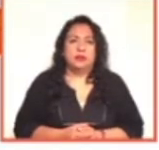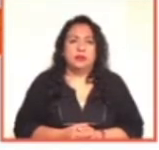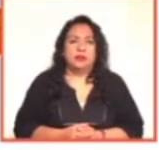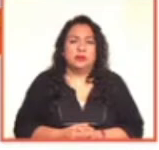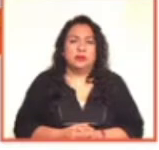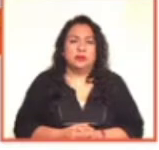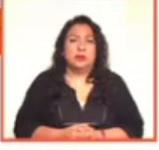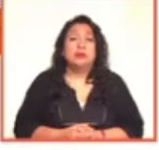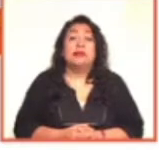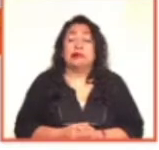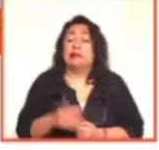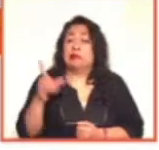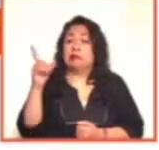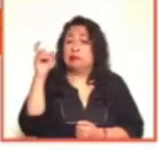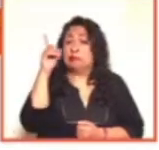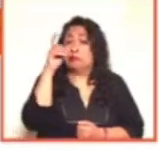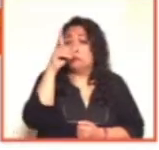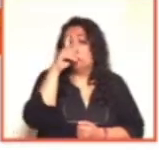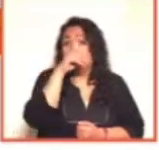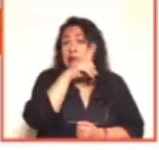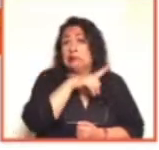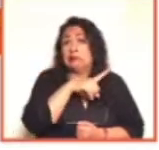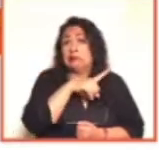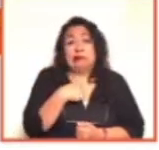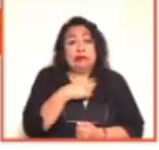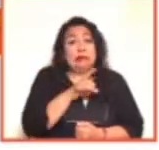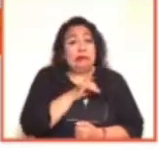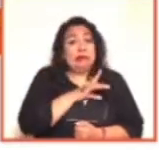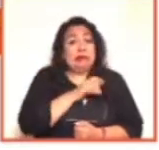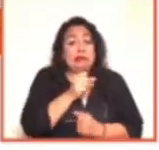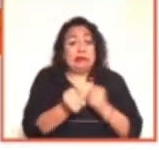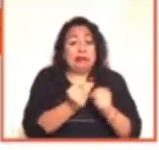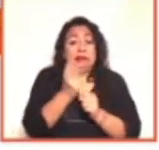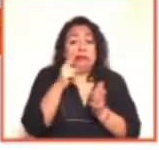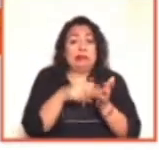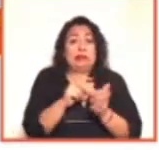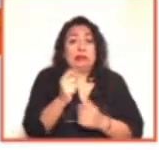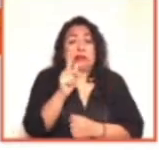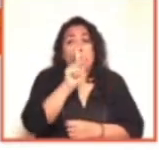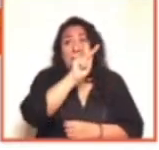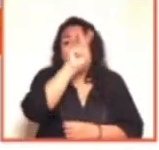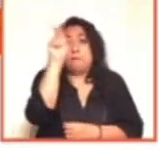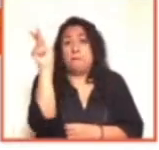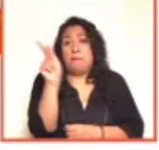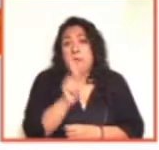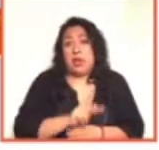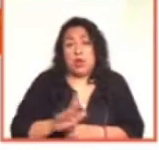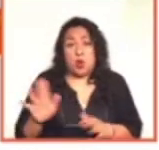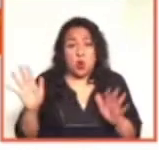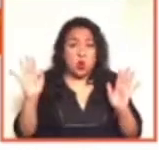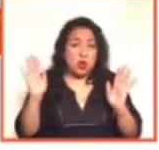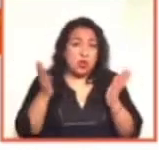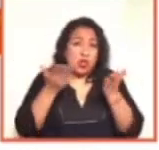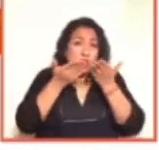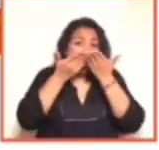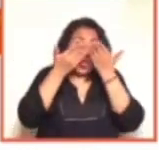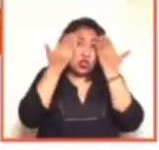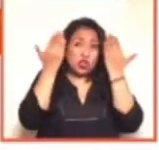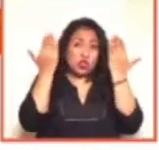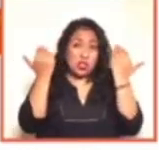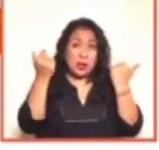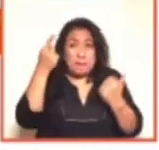Fue complicado. Me da miedo que el 21 vaya a ser peor. No sé si particularmente